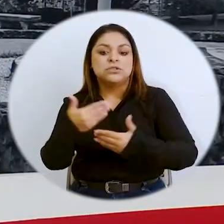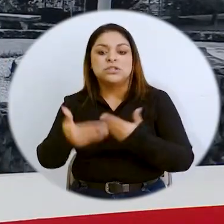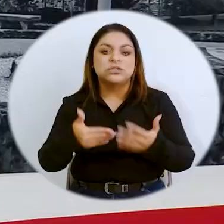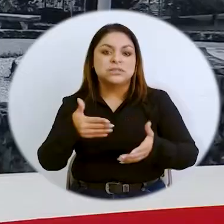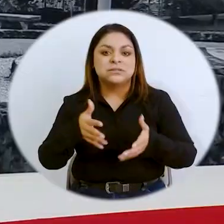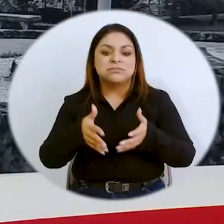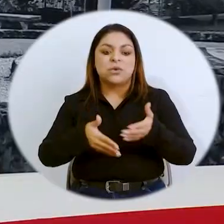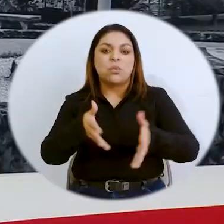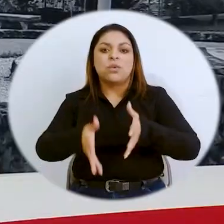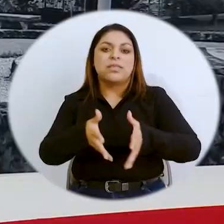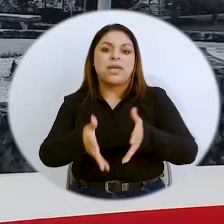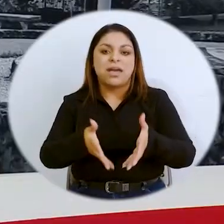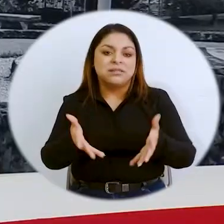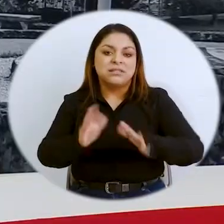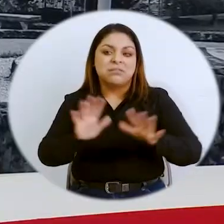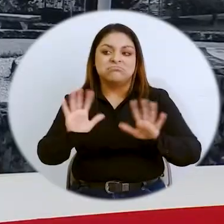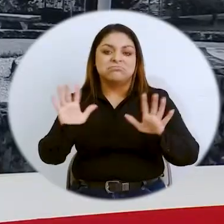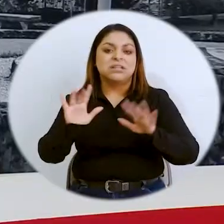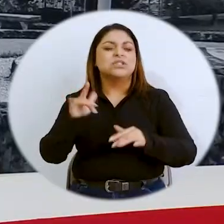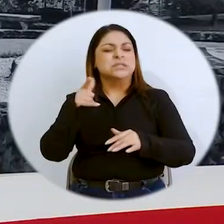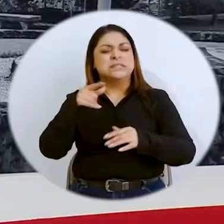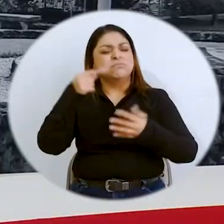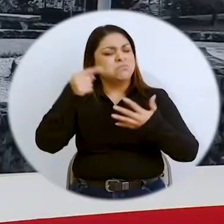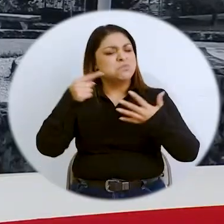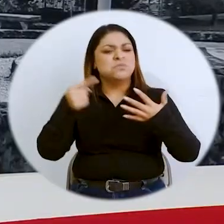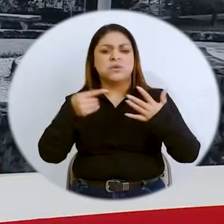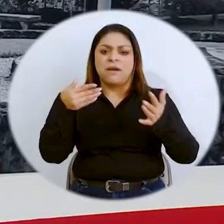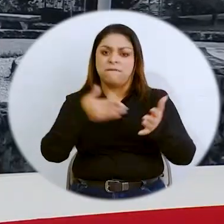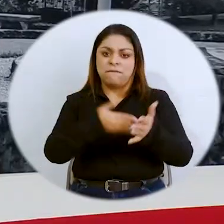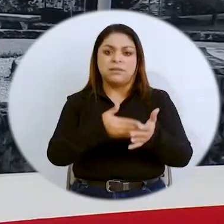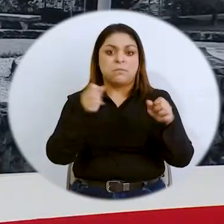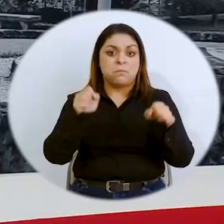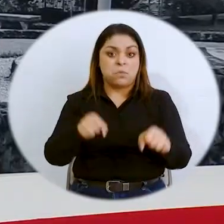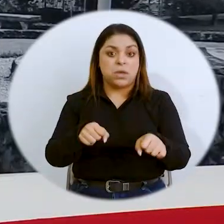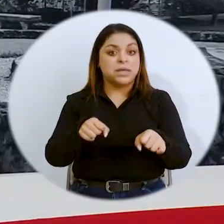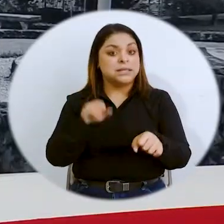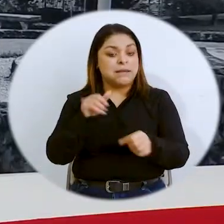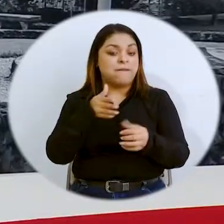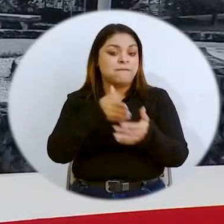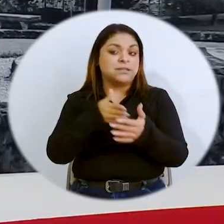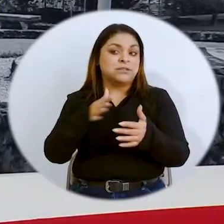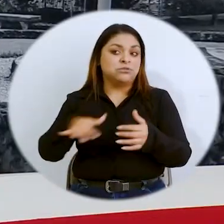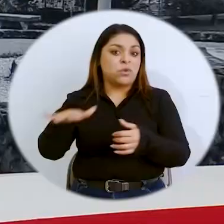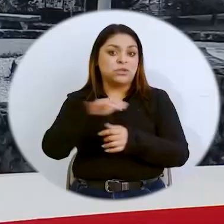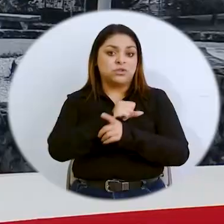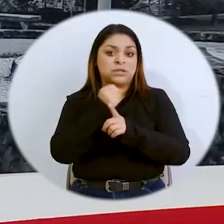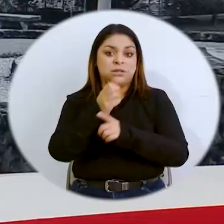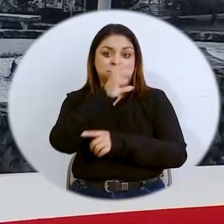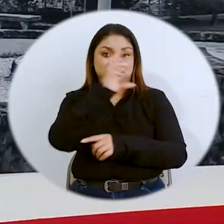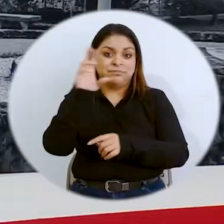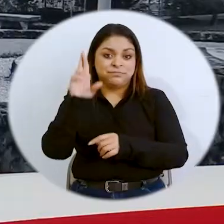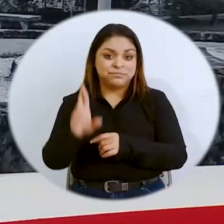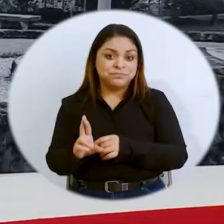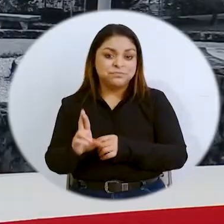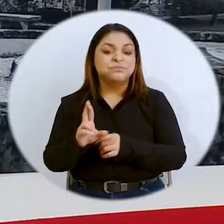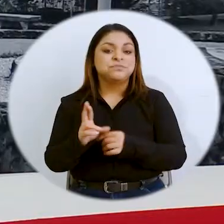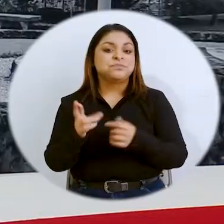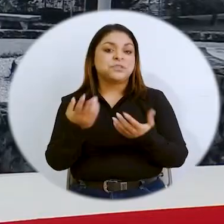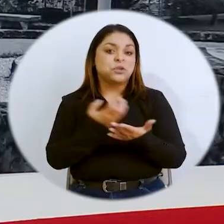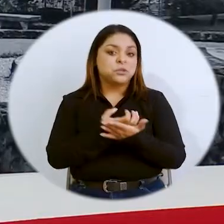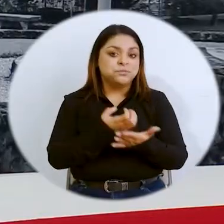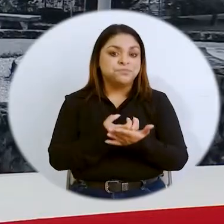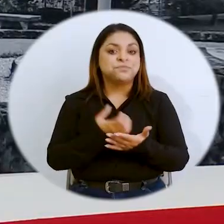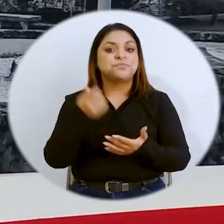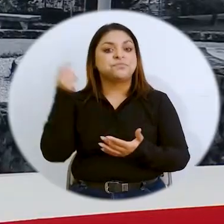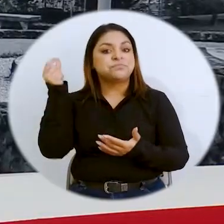más adelante. Es decir, eso atraviesa, creo que todos los sectores de la sociedad costarricense, el funcionamiento de la